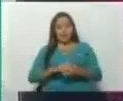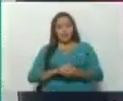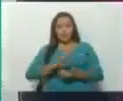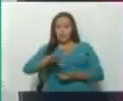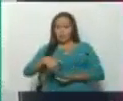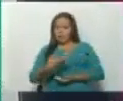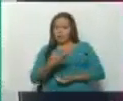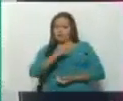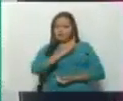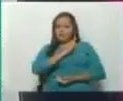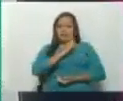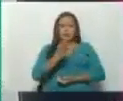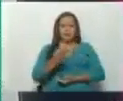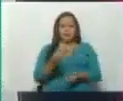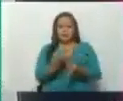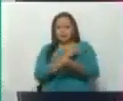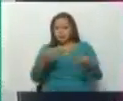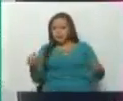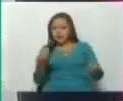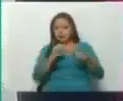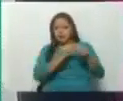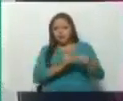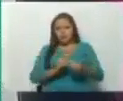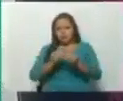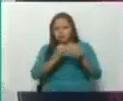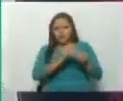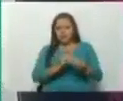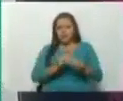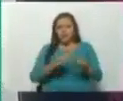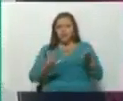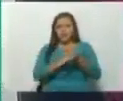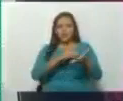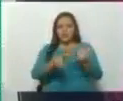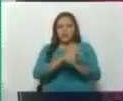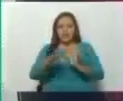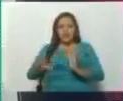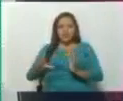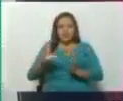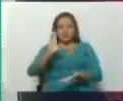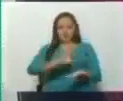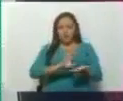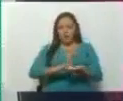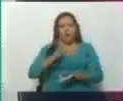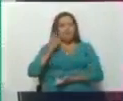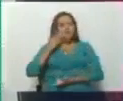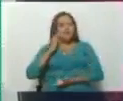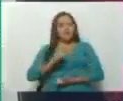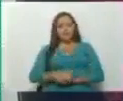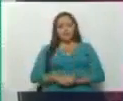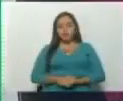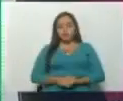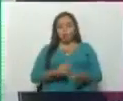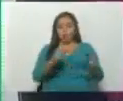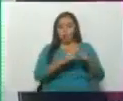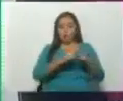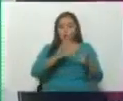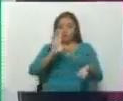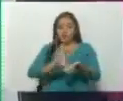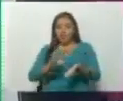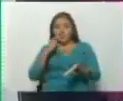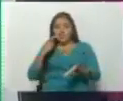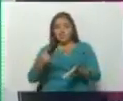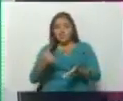tener una plenitud de lo que significa el derecho a la ciudad. Por ejemplo, nosotros conocemos que hay ciudades que llaman